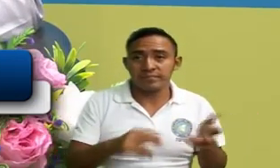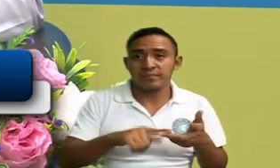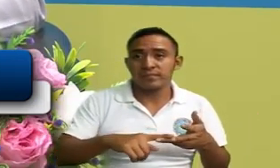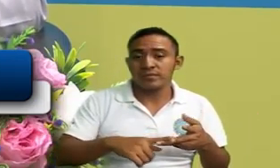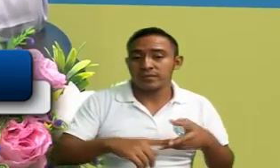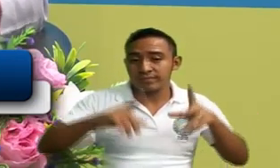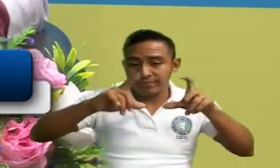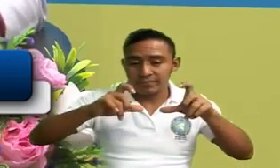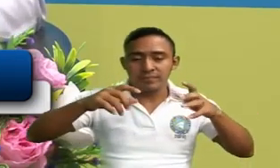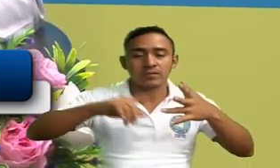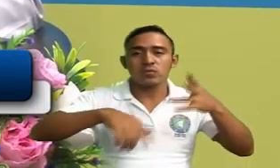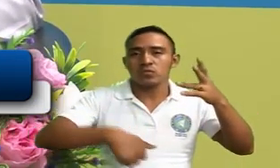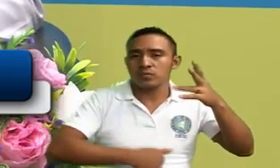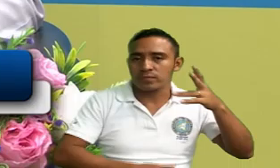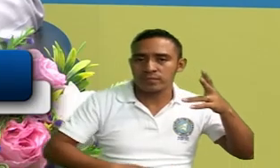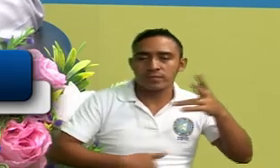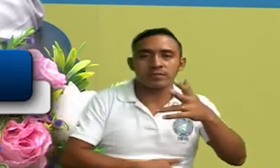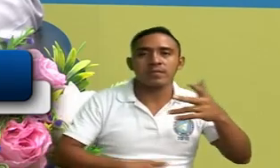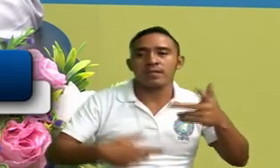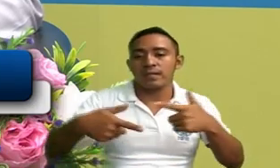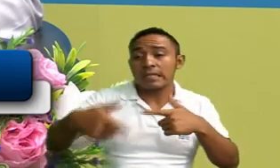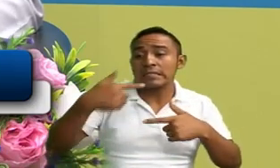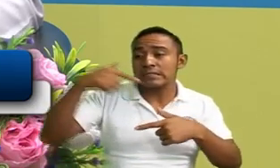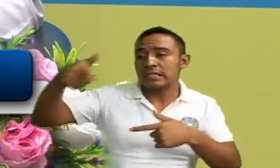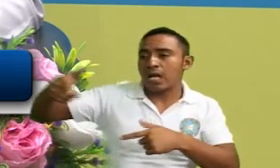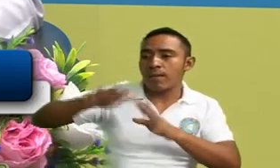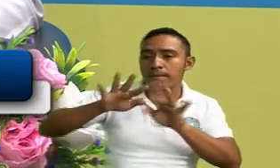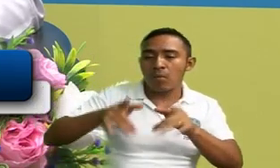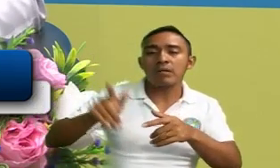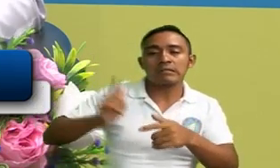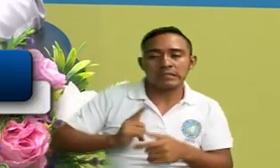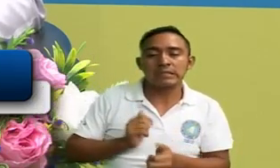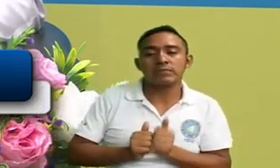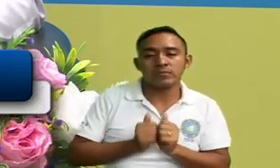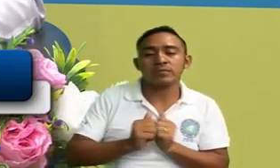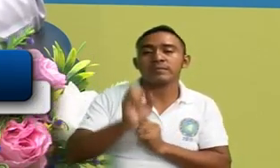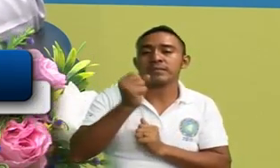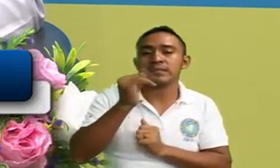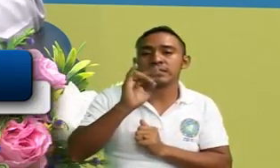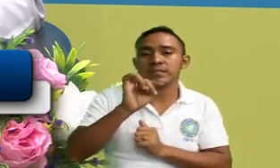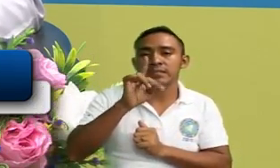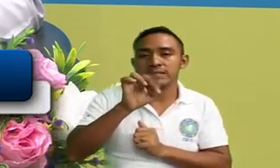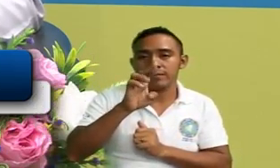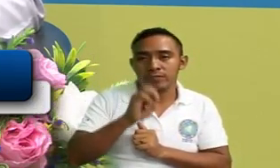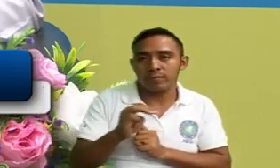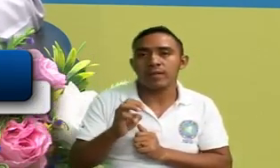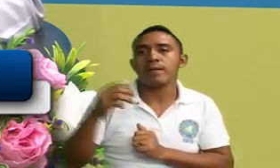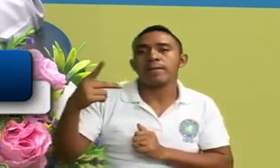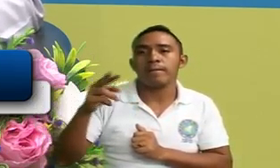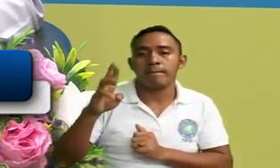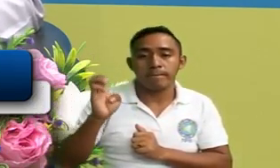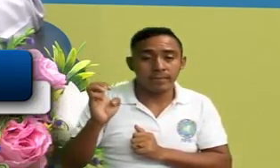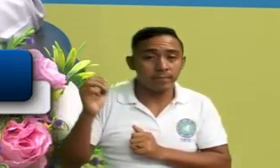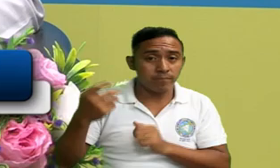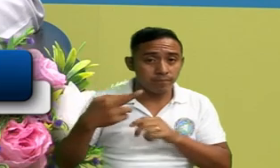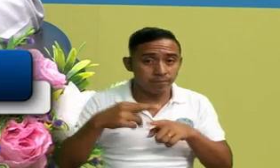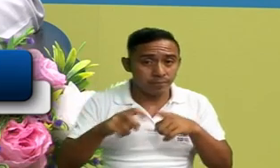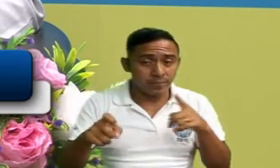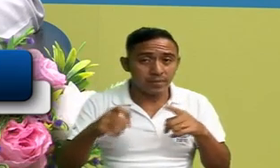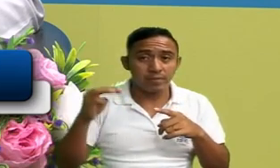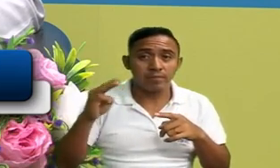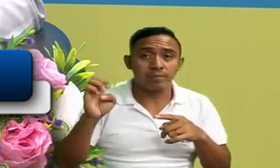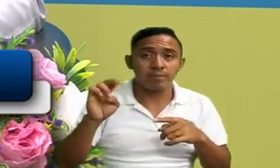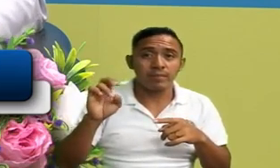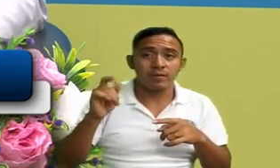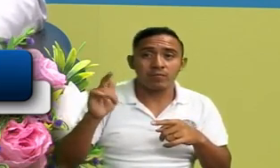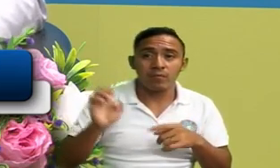imagen, un ultrasonido, que nos diga que la paciente tiene un síndrome premenstrual. Precisamente al inicio hablábamos que prácticamente el